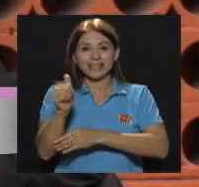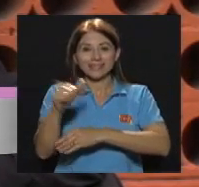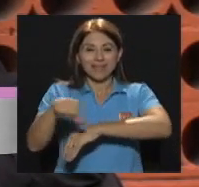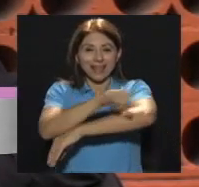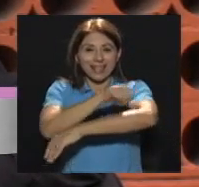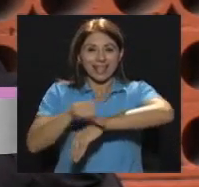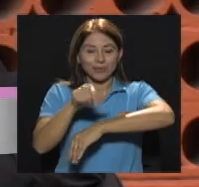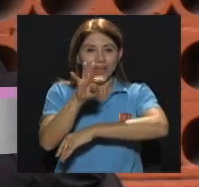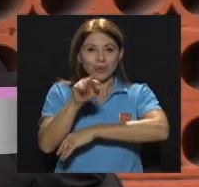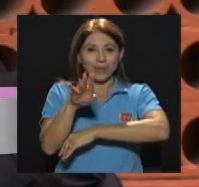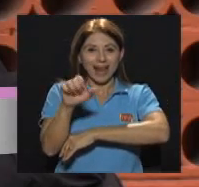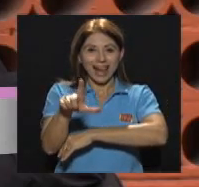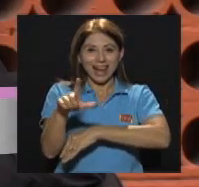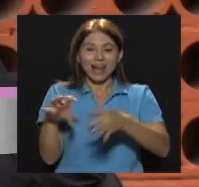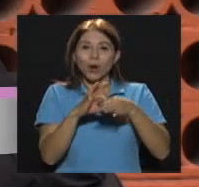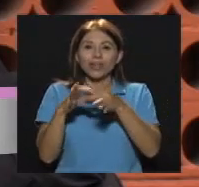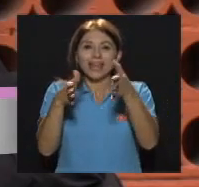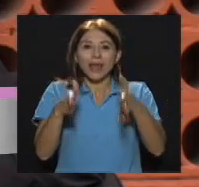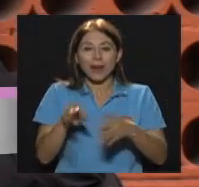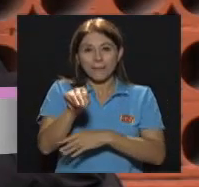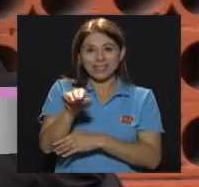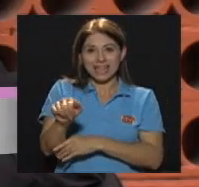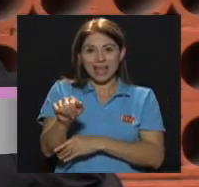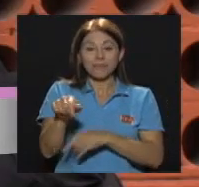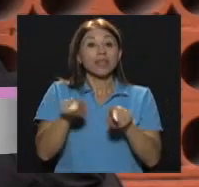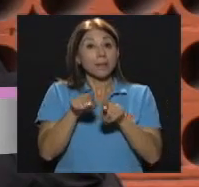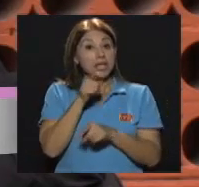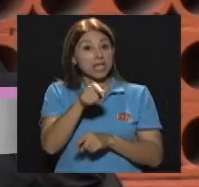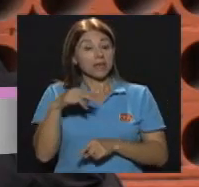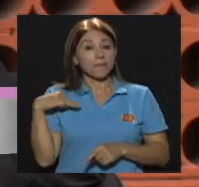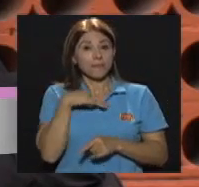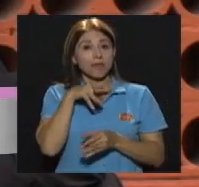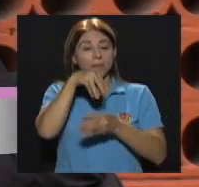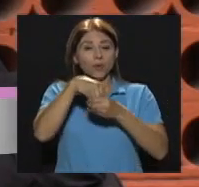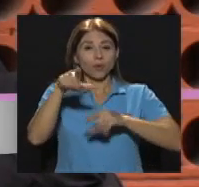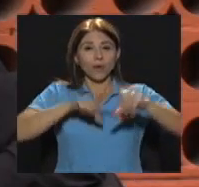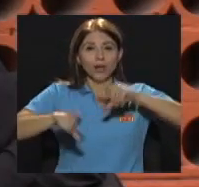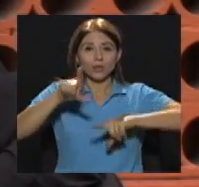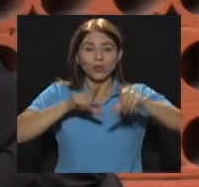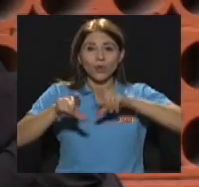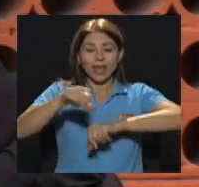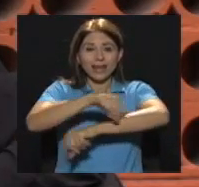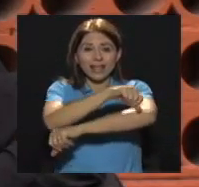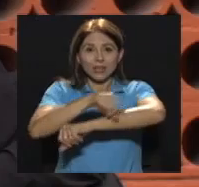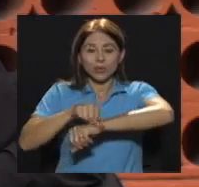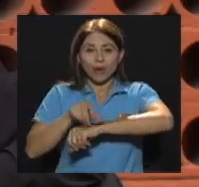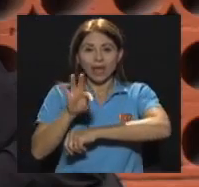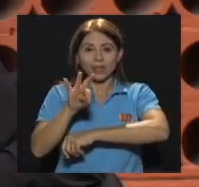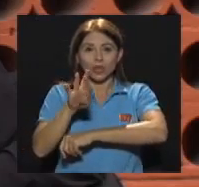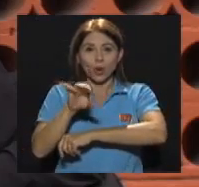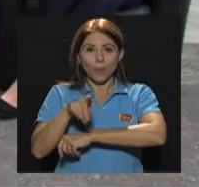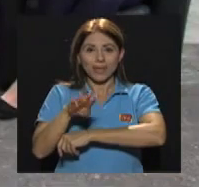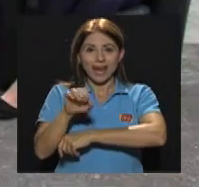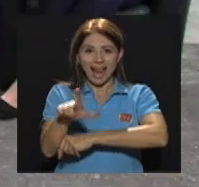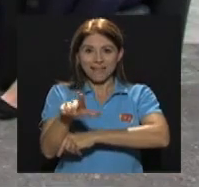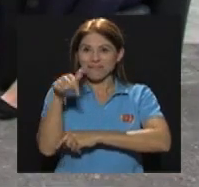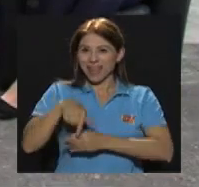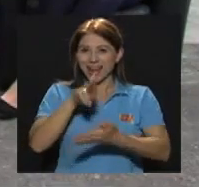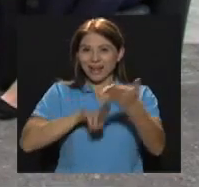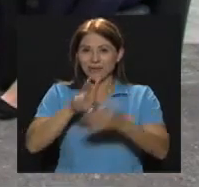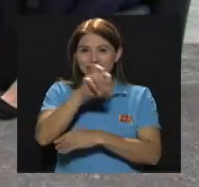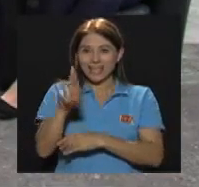de la maestría de esa misma rama y miembro de un laboratorio de arquitectura tropical aquí en la Universidad de Costa Rica. Y con doña Eugenia